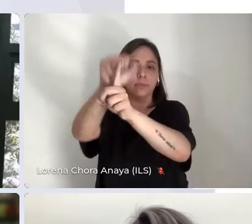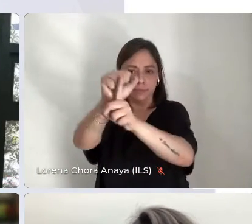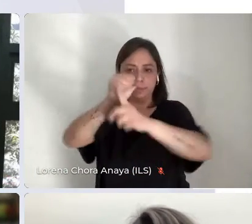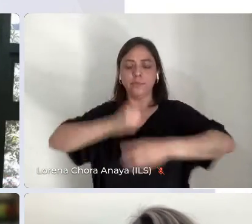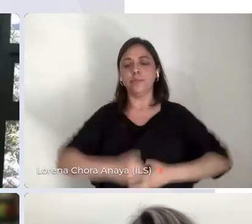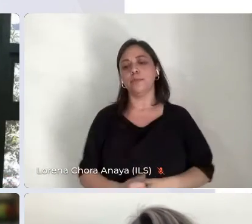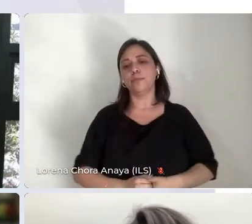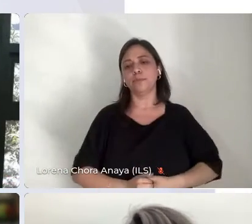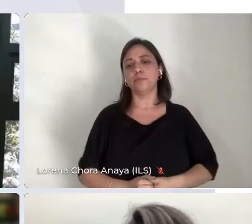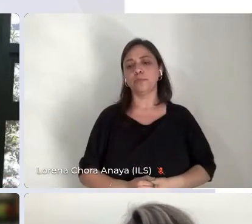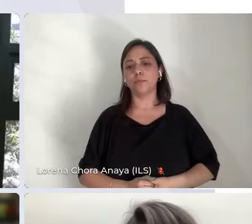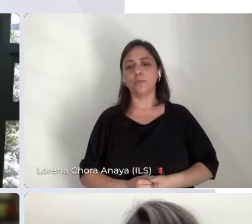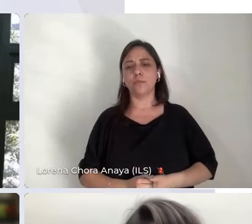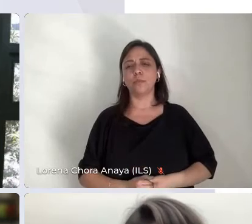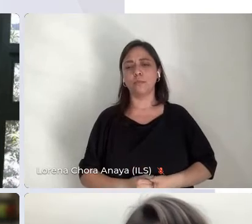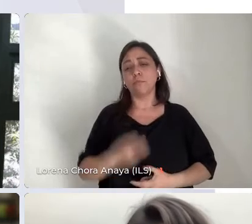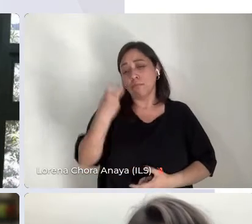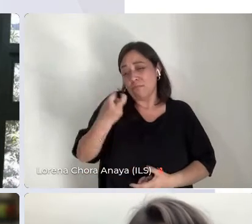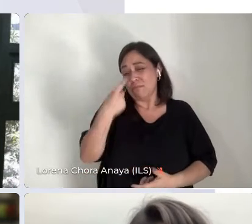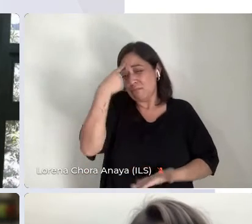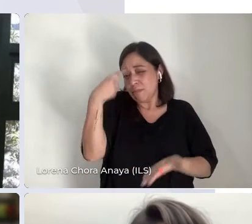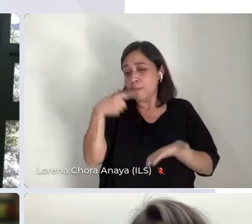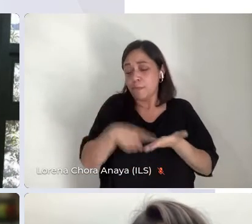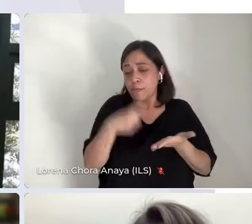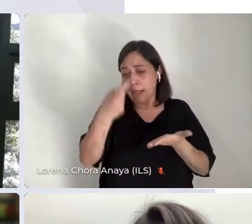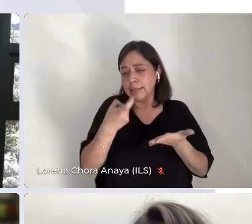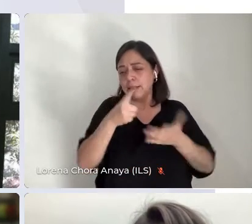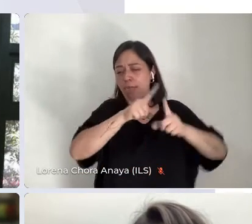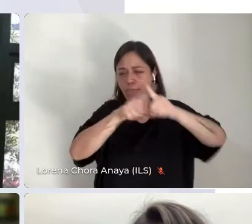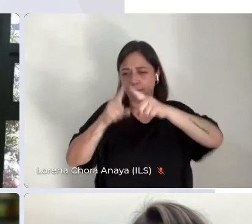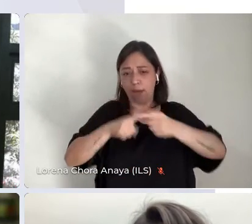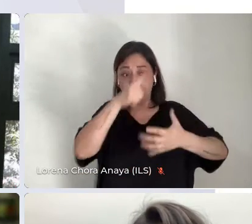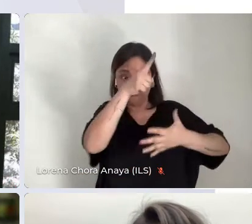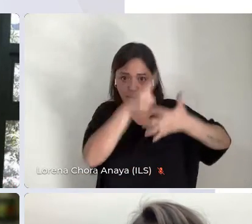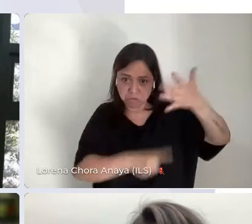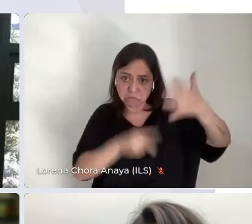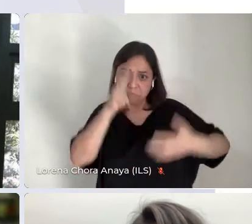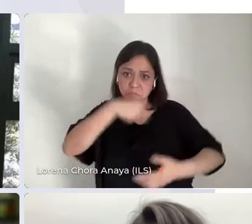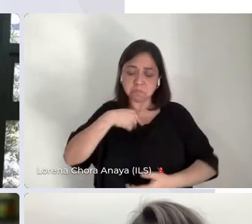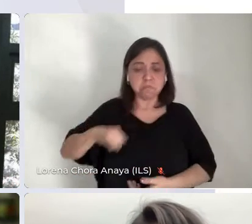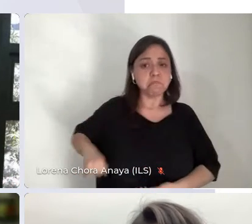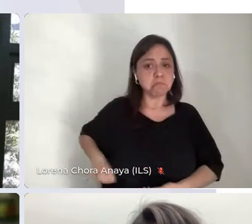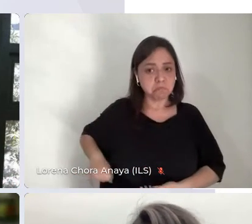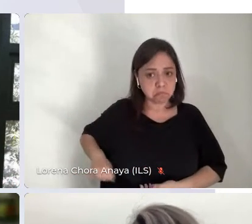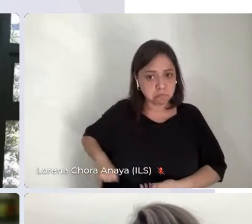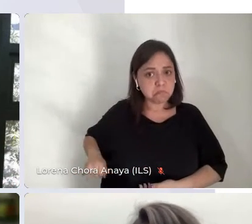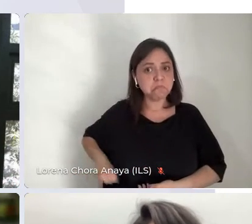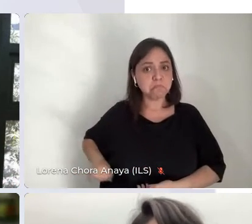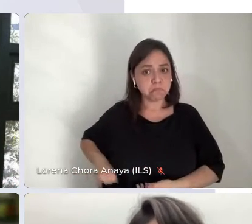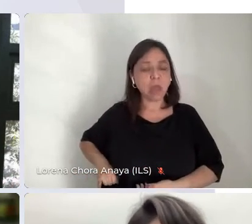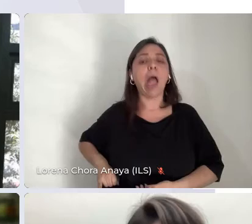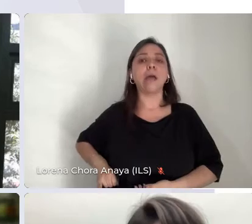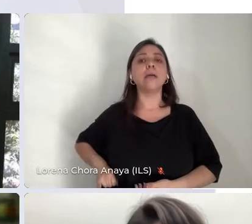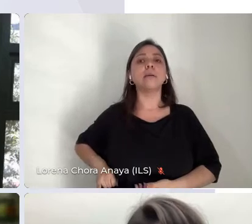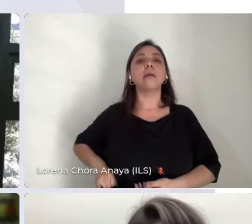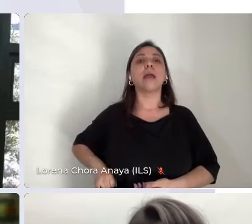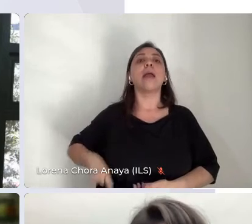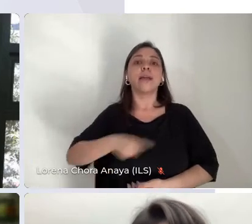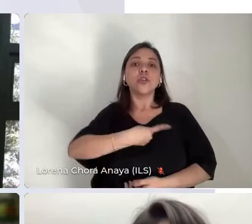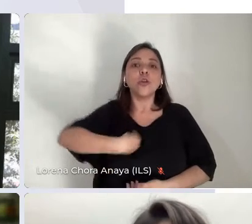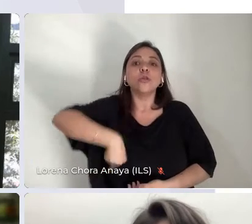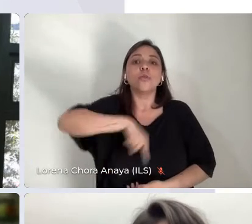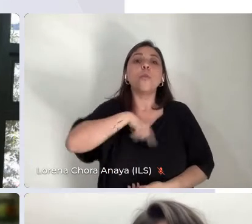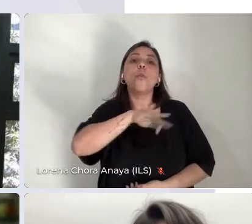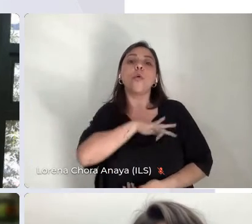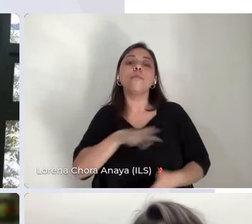sido una combinación de factores bien interesantes que además se han llevado desde la posibilidad de gerenciar estos